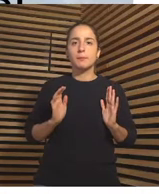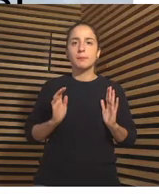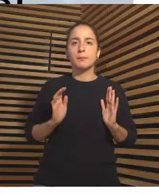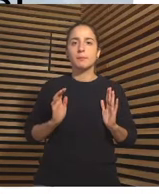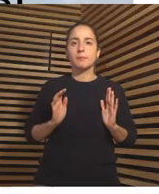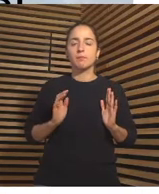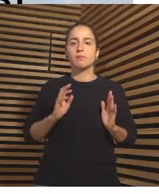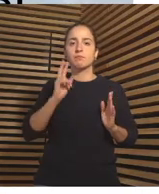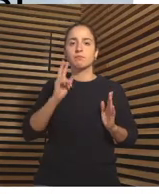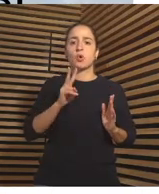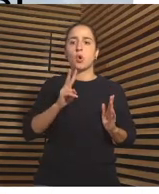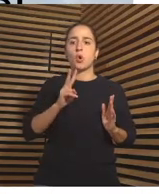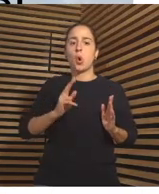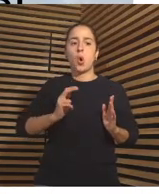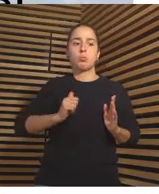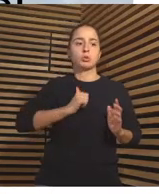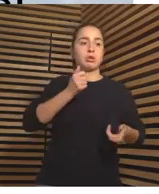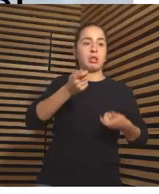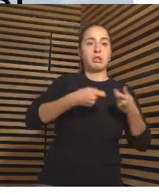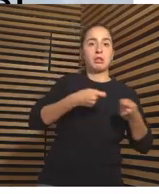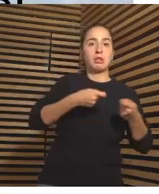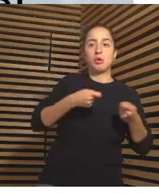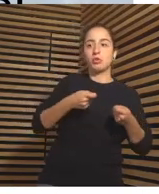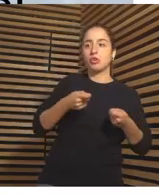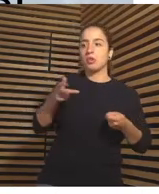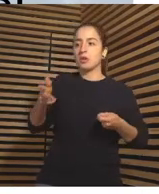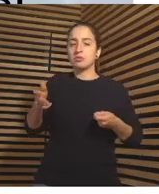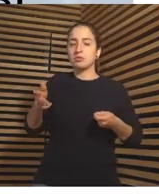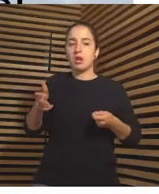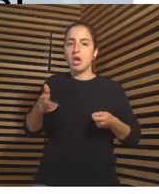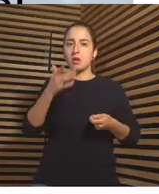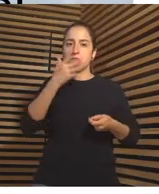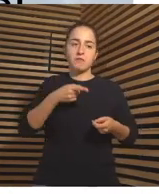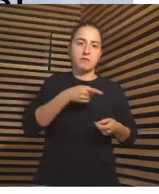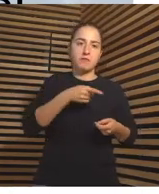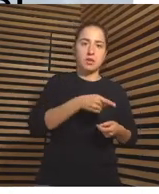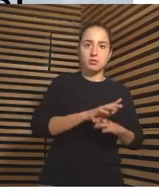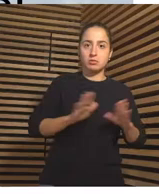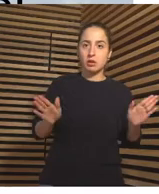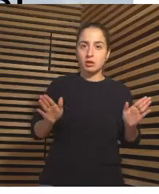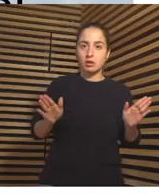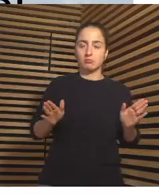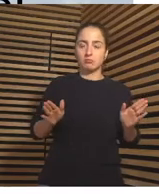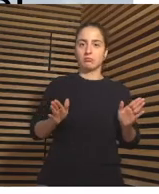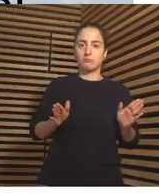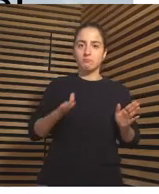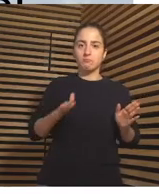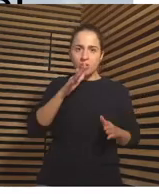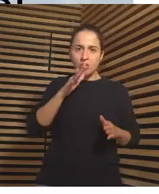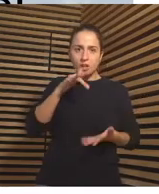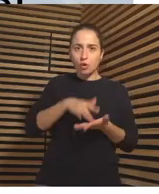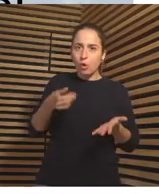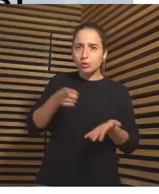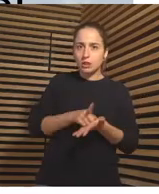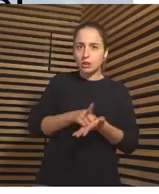una oportunidad de negocio a un derecho. Y eso es lo que no puede ocurrir esta vez.